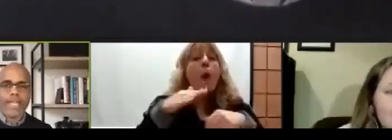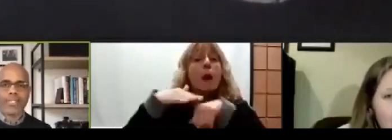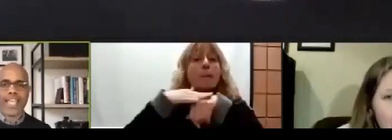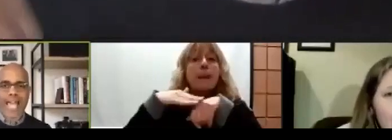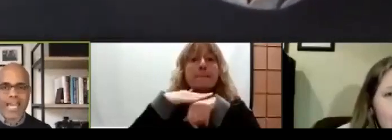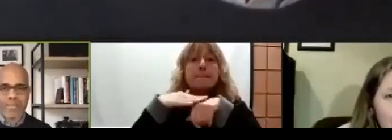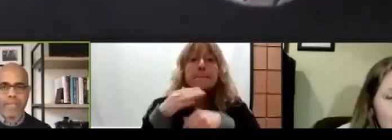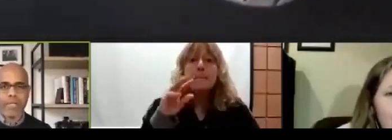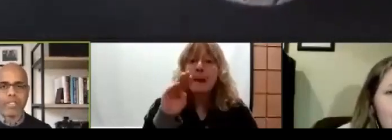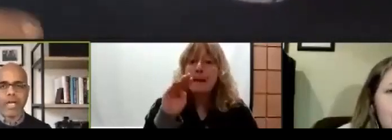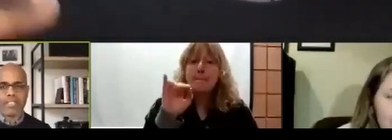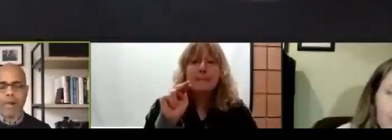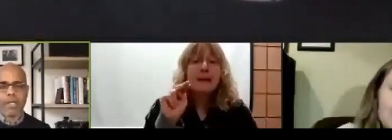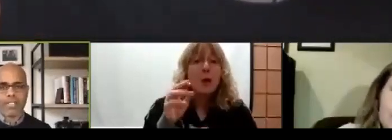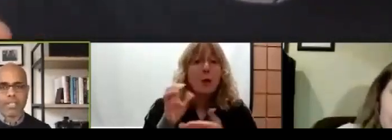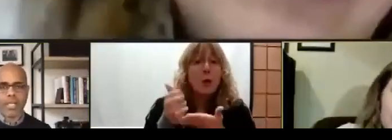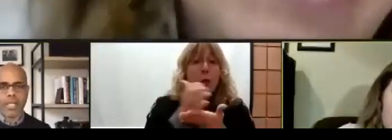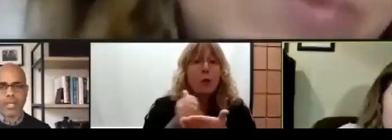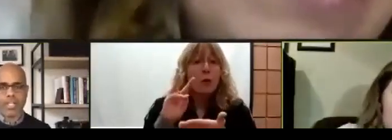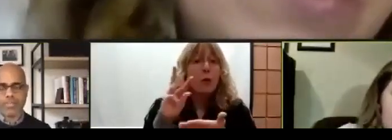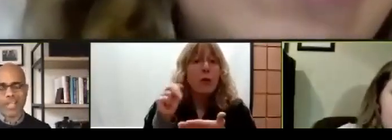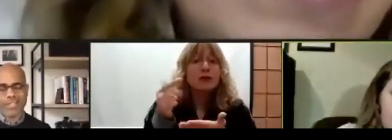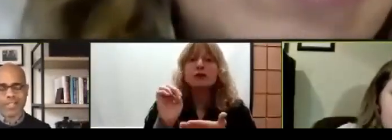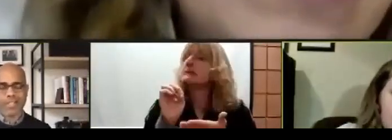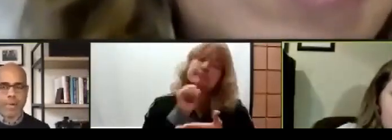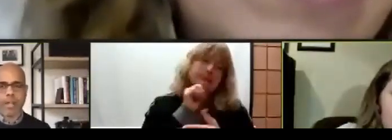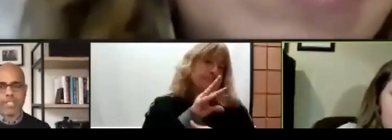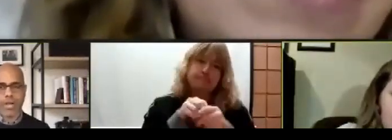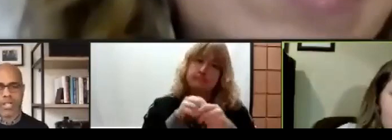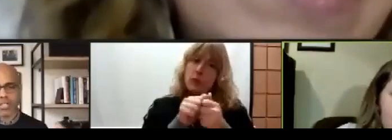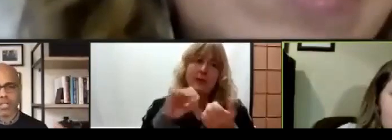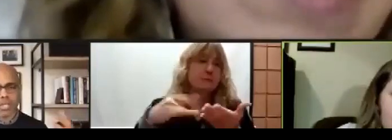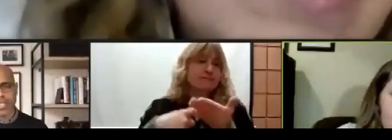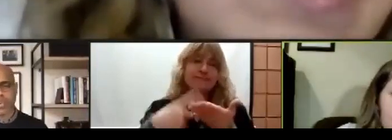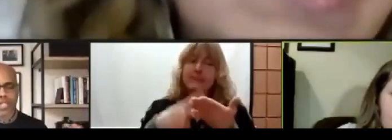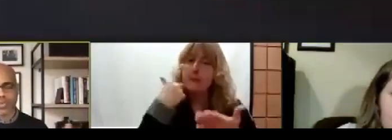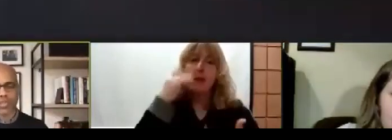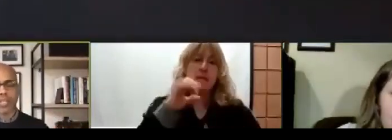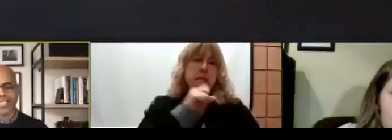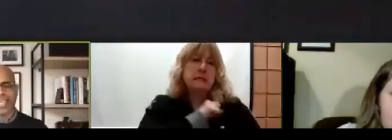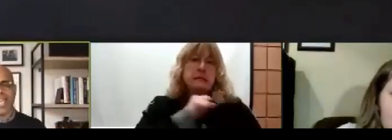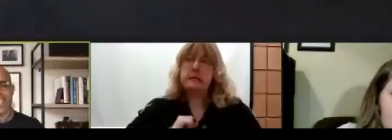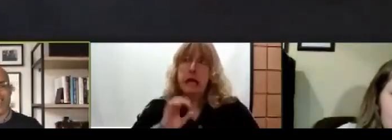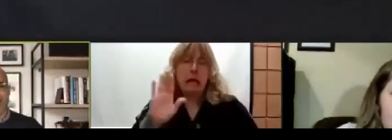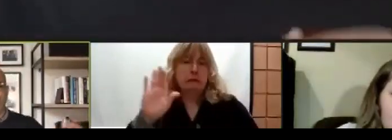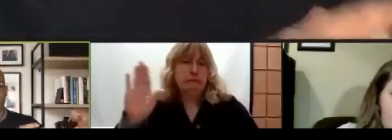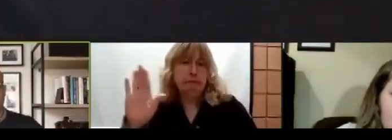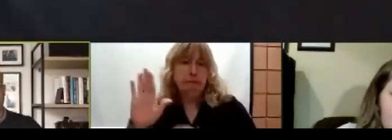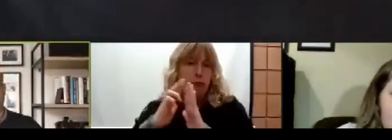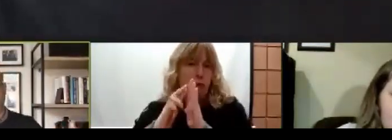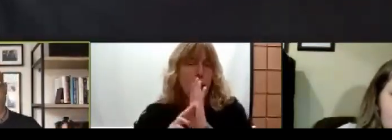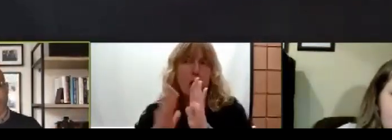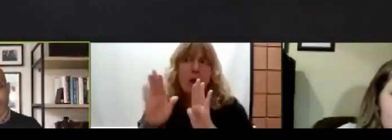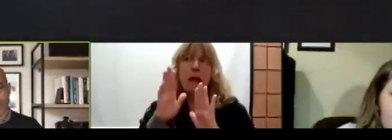y aquellos que necesitan dinero irán a trabajar así que si tienen la vacuna van a poder regresar a